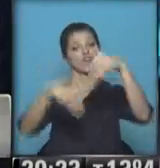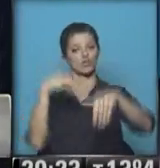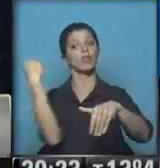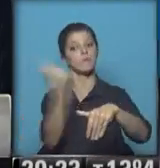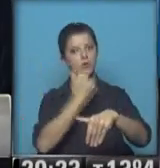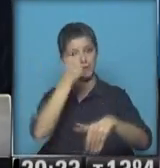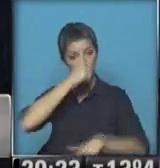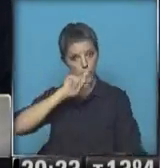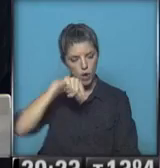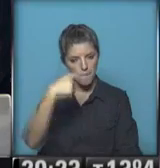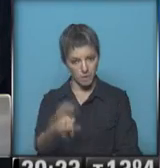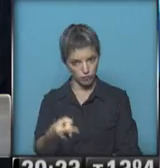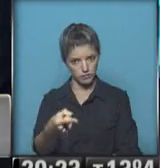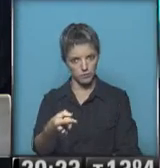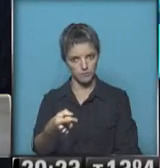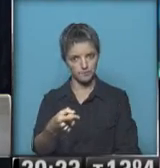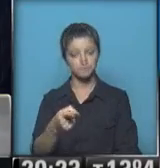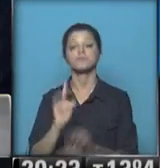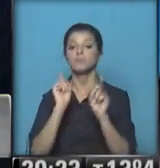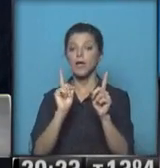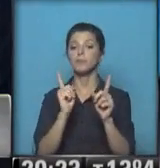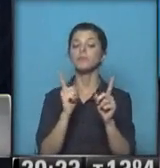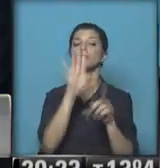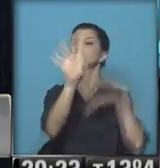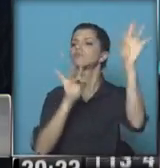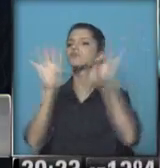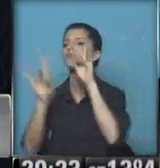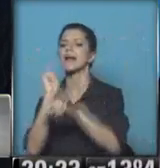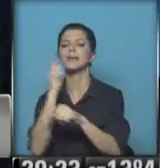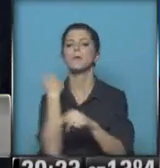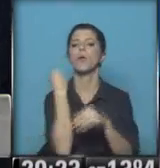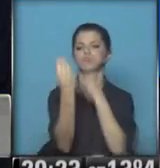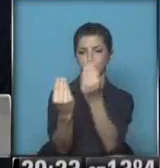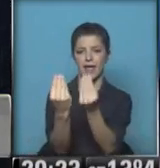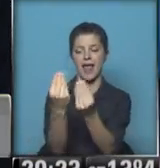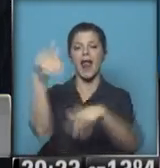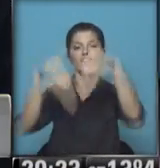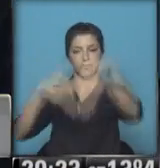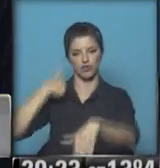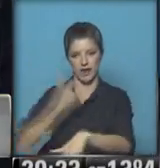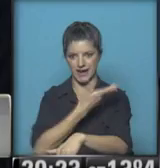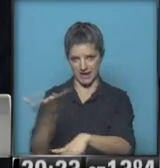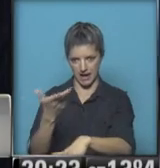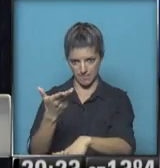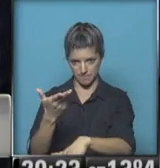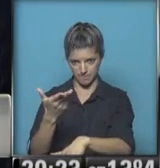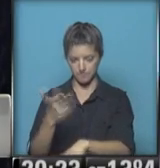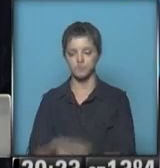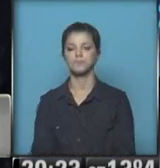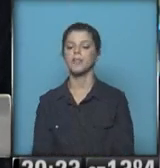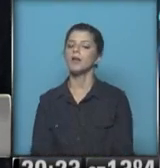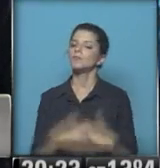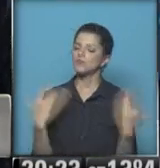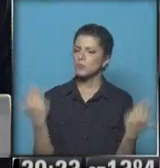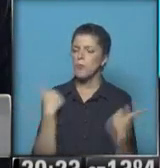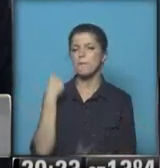domingo que se define el escenario electoral para las elecciones claves de las presidenciales 12 uno puede